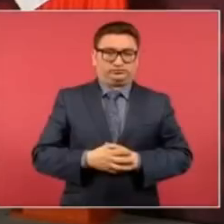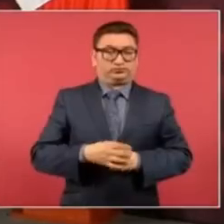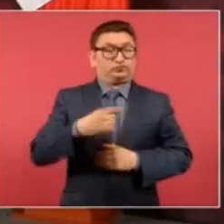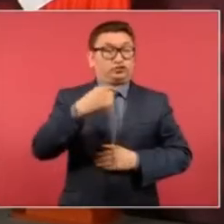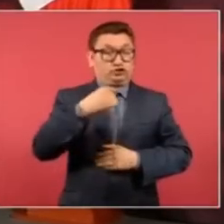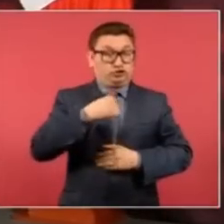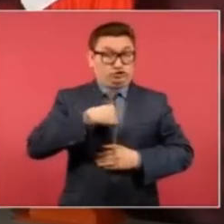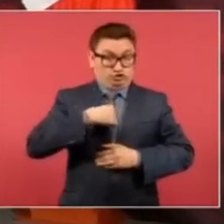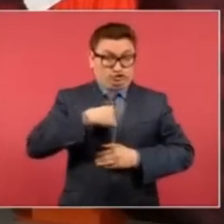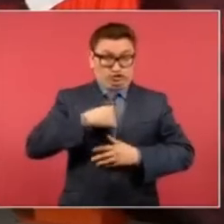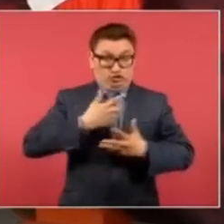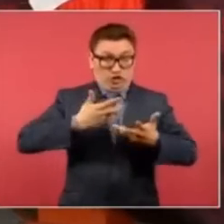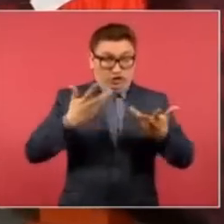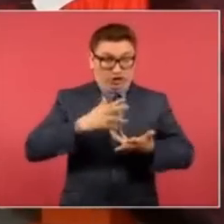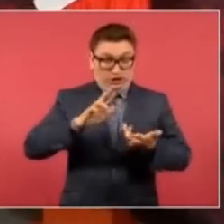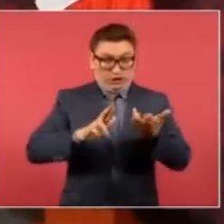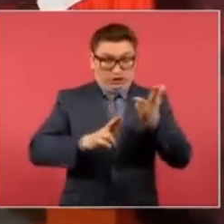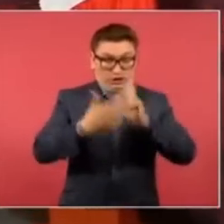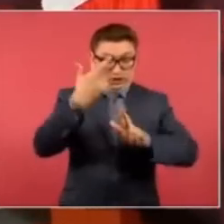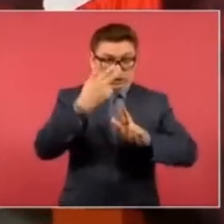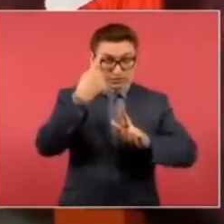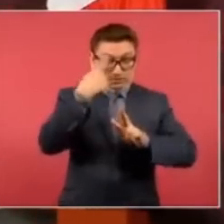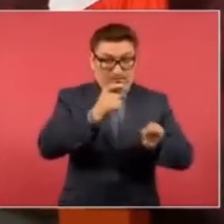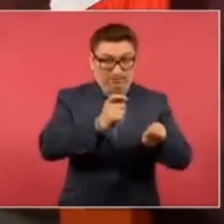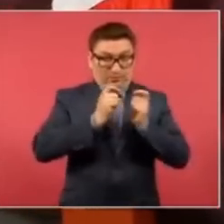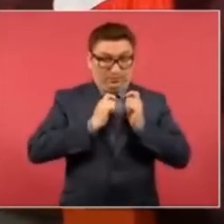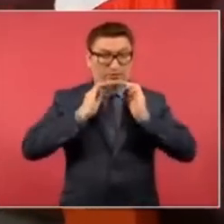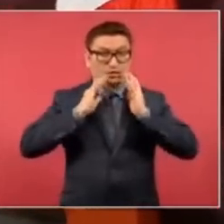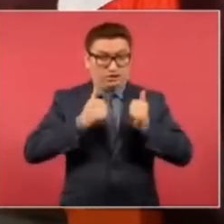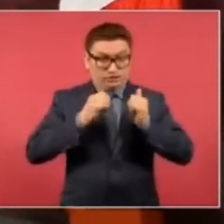revolución para hacerme hacendado.